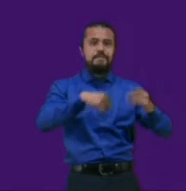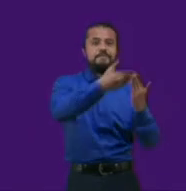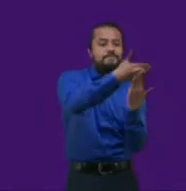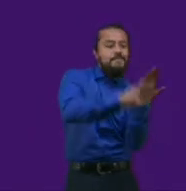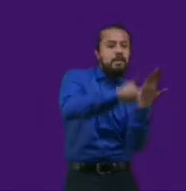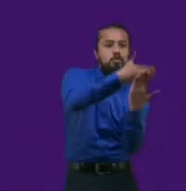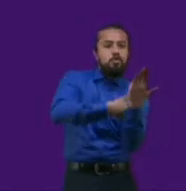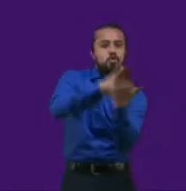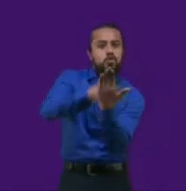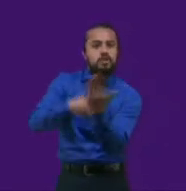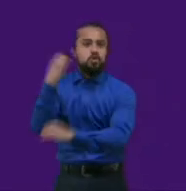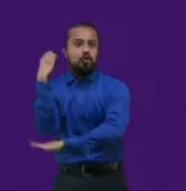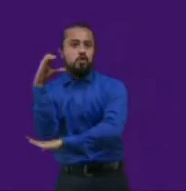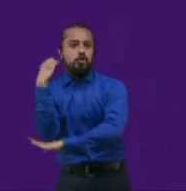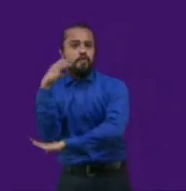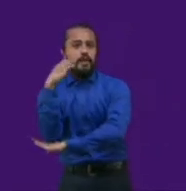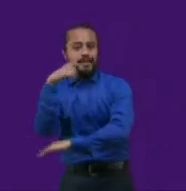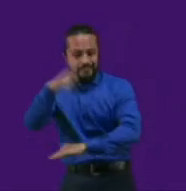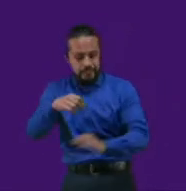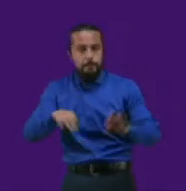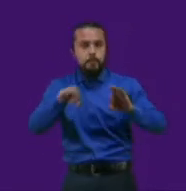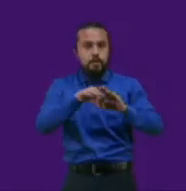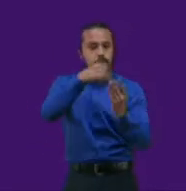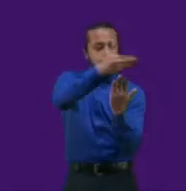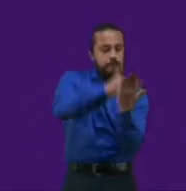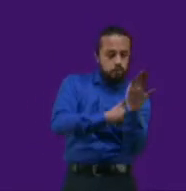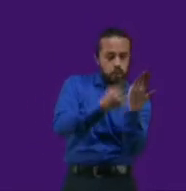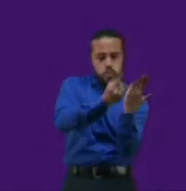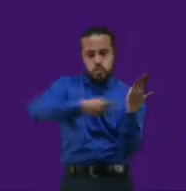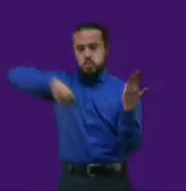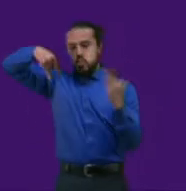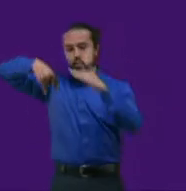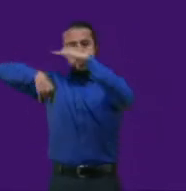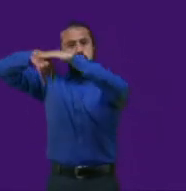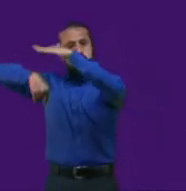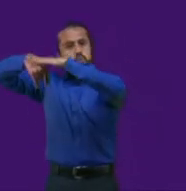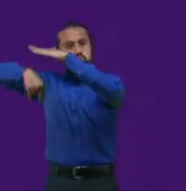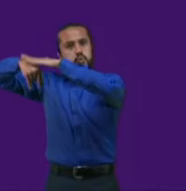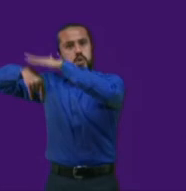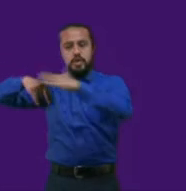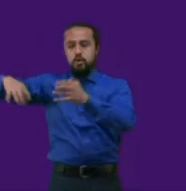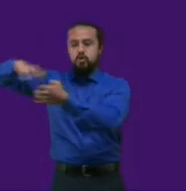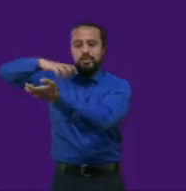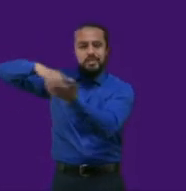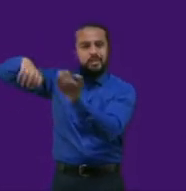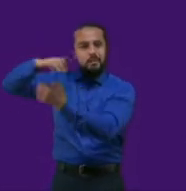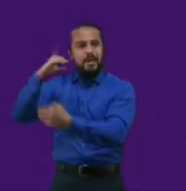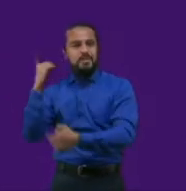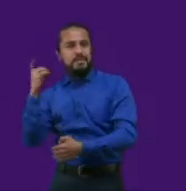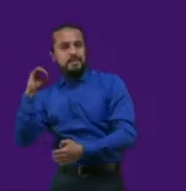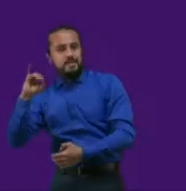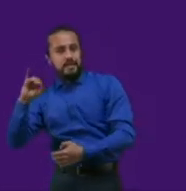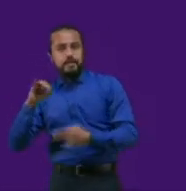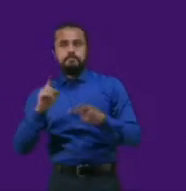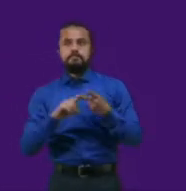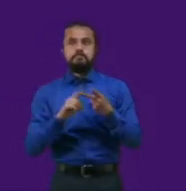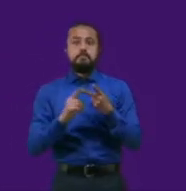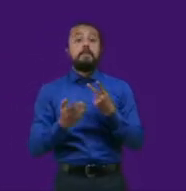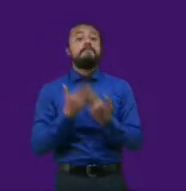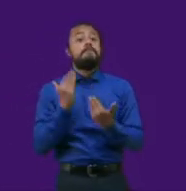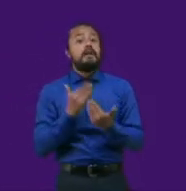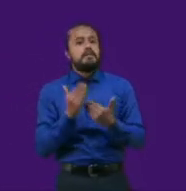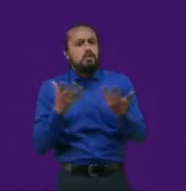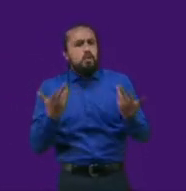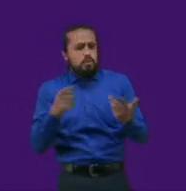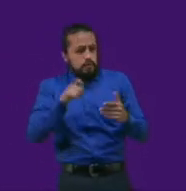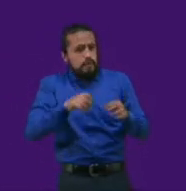hablando de las funcionalidades que tienen que tener esos ecosistemas digitales, viene hablando de la facilidad que tienen que tener